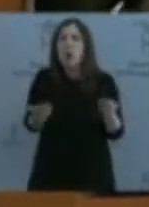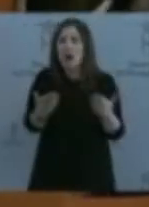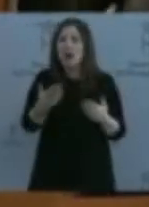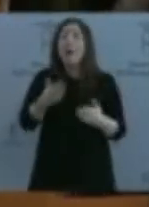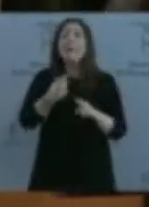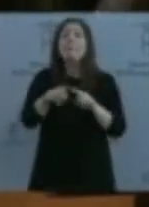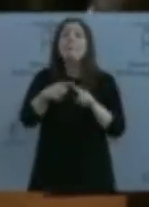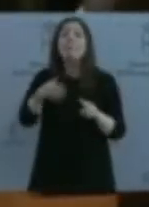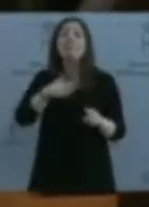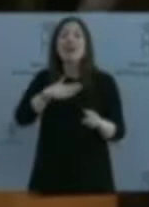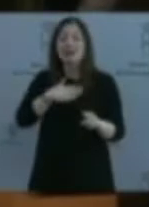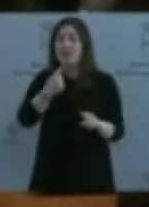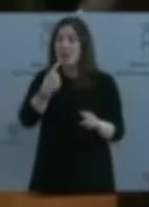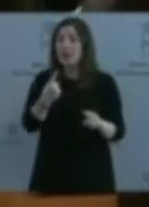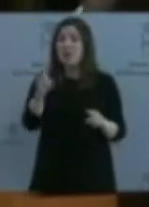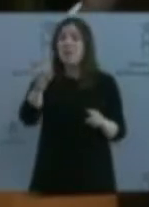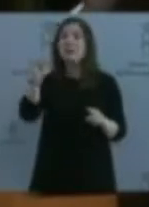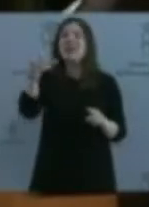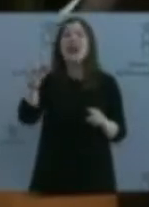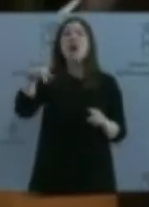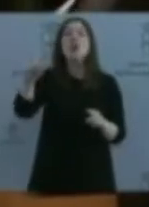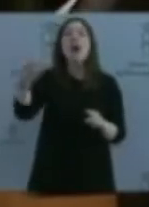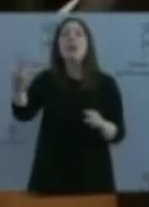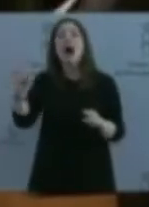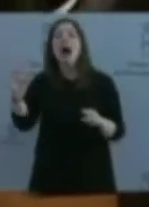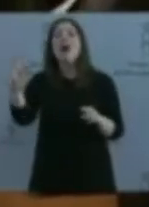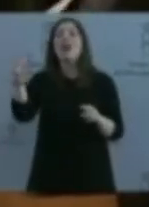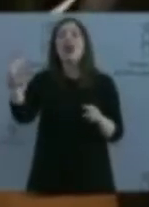Oscos, Huerta Monasterio, Cenero,